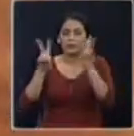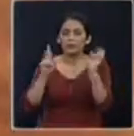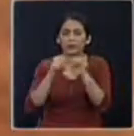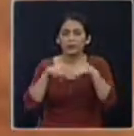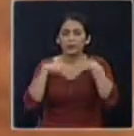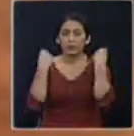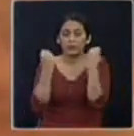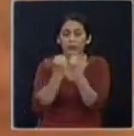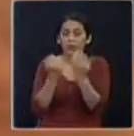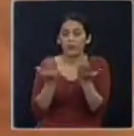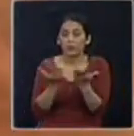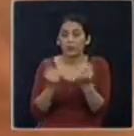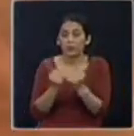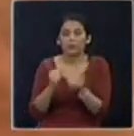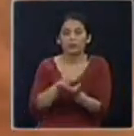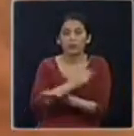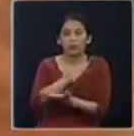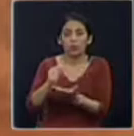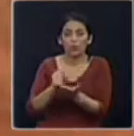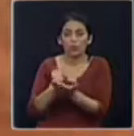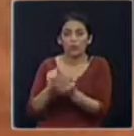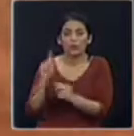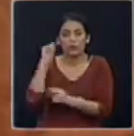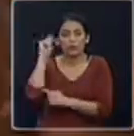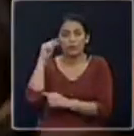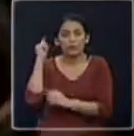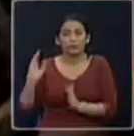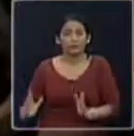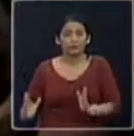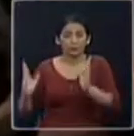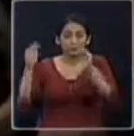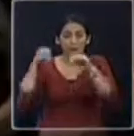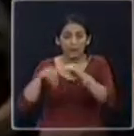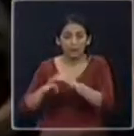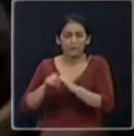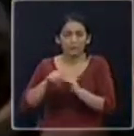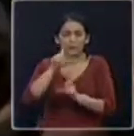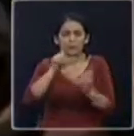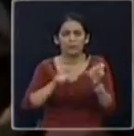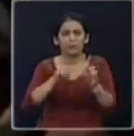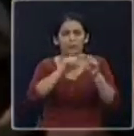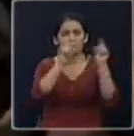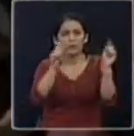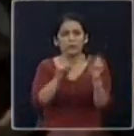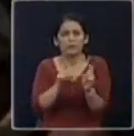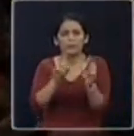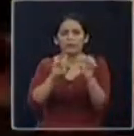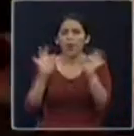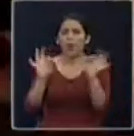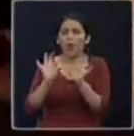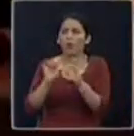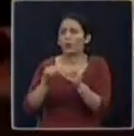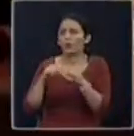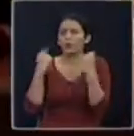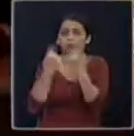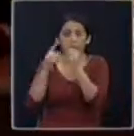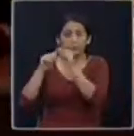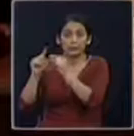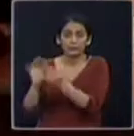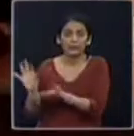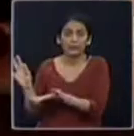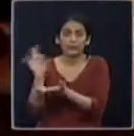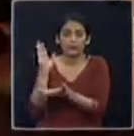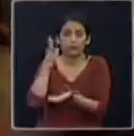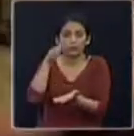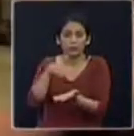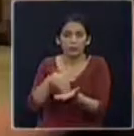la gobernación del Guayas, donde los representantes de los diversos sectores insistieron en sus propuestas para reformar el Código Orgánico